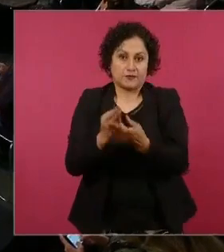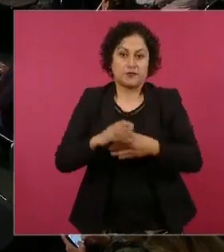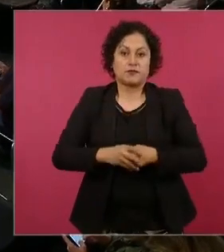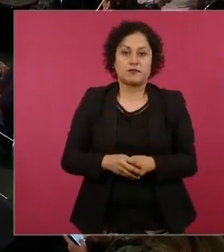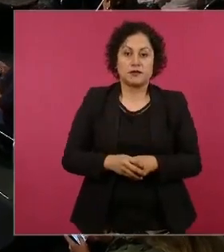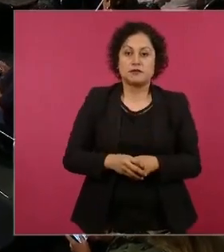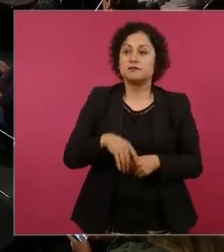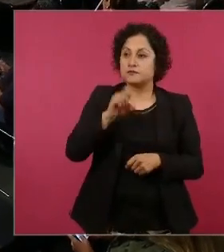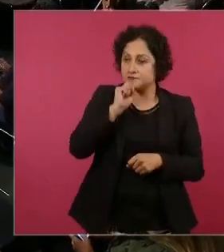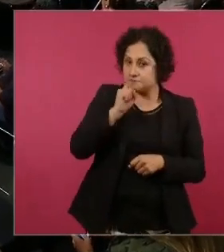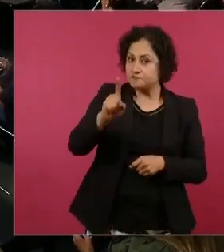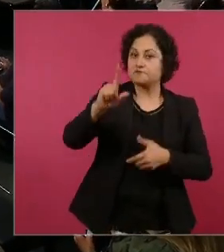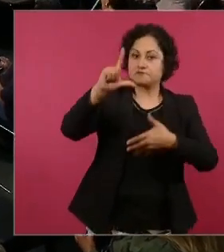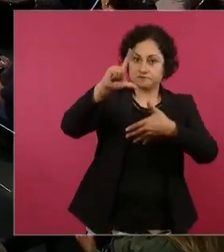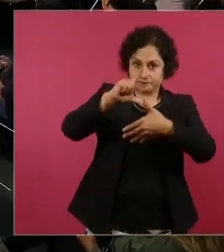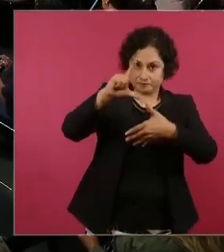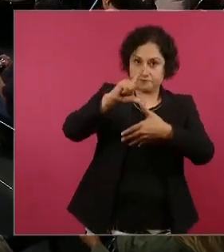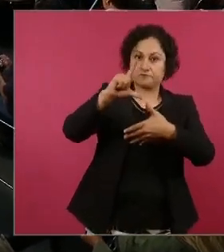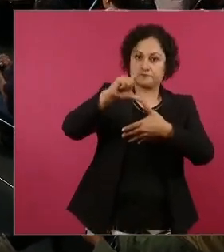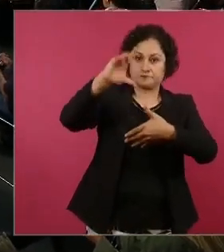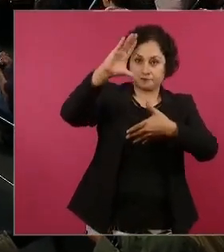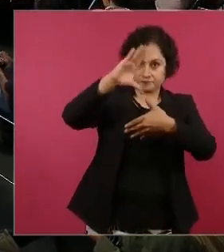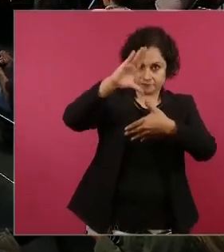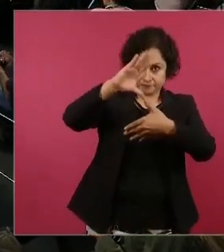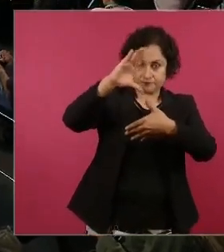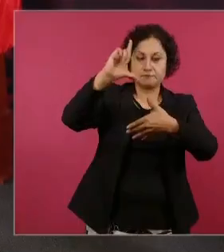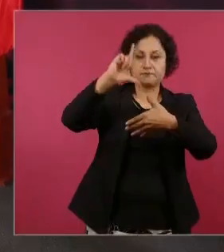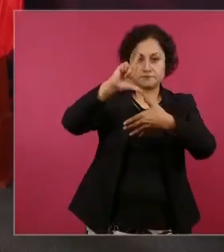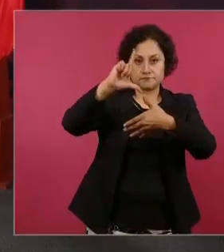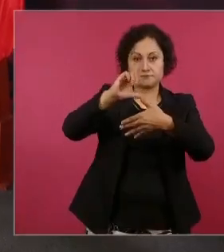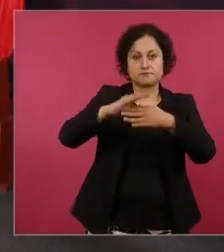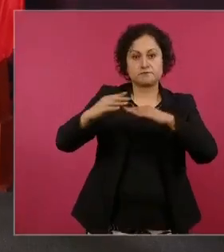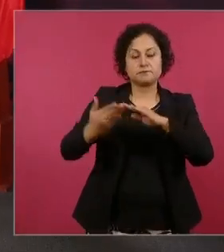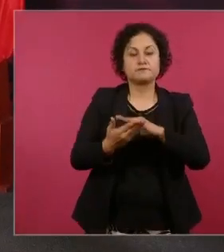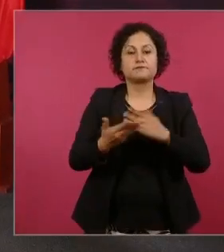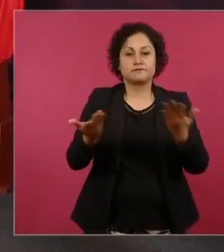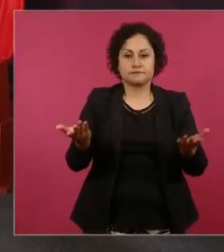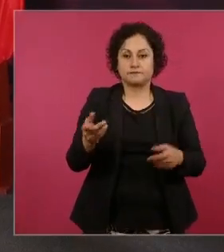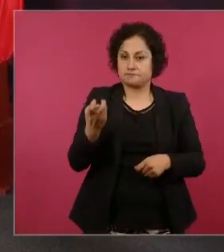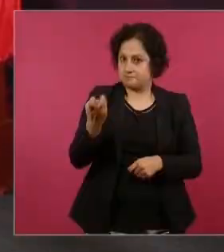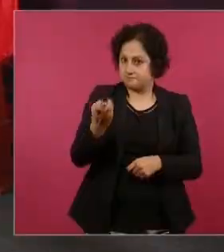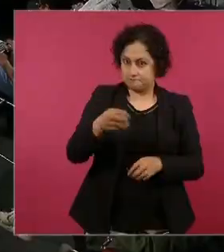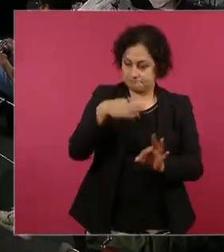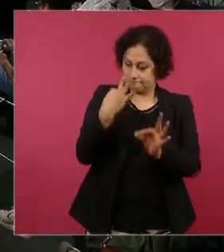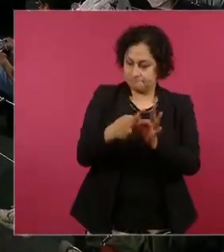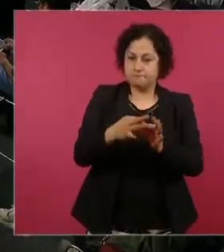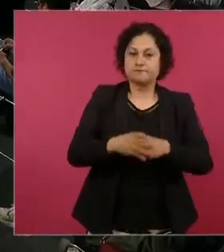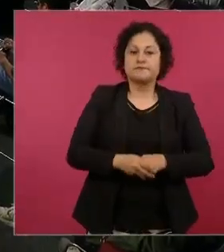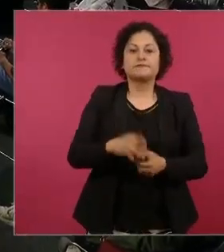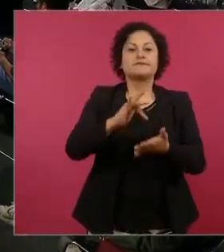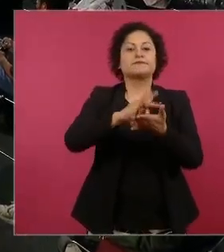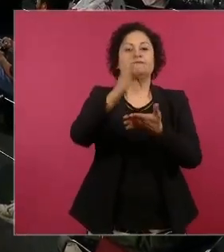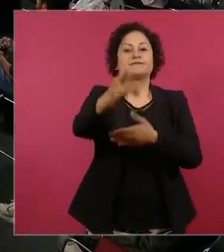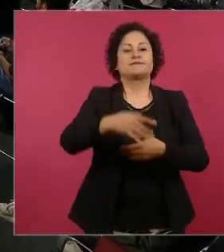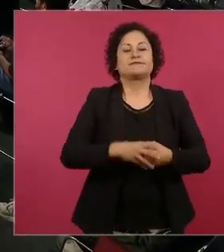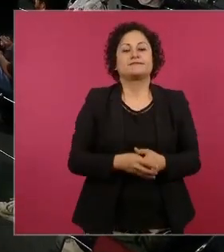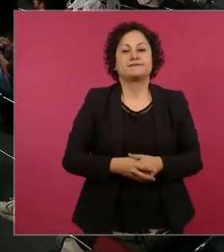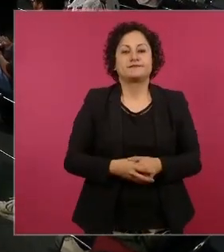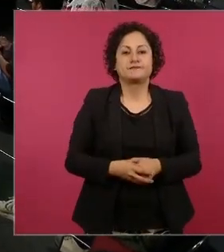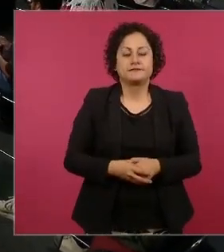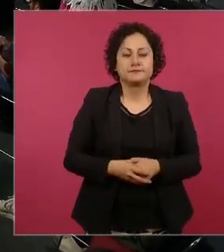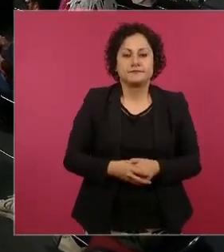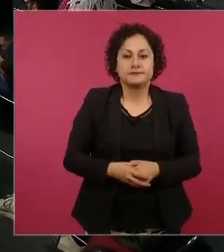Latinoamérica, presidente. De Argentina. De América Latina y del Caribe. Sí, sí. Ya quedamos. Gracias.